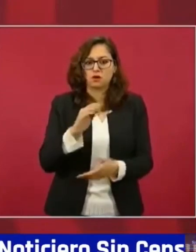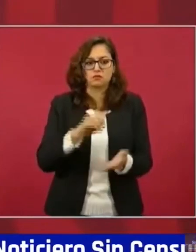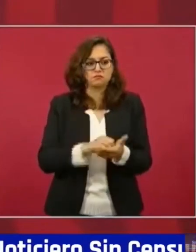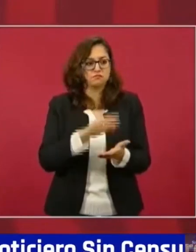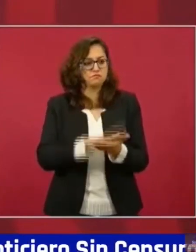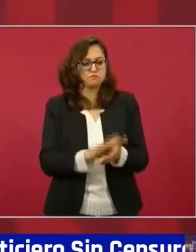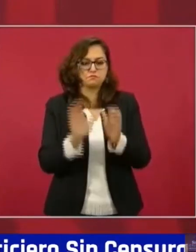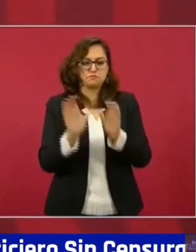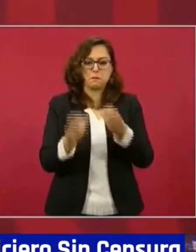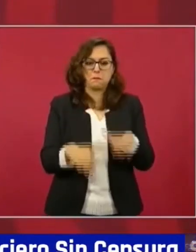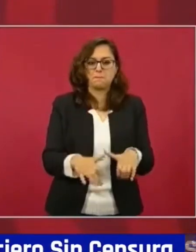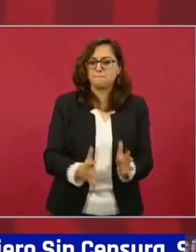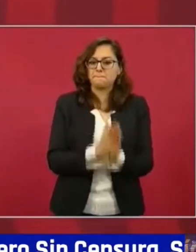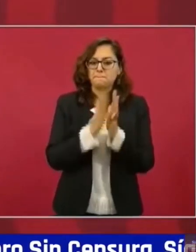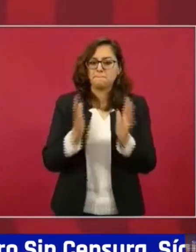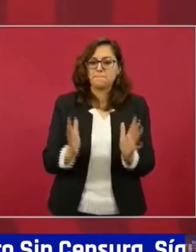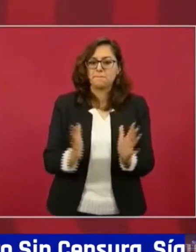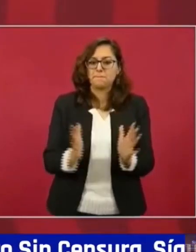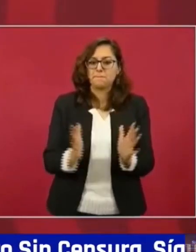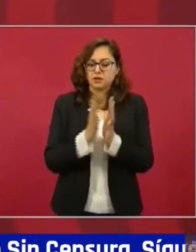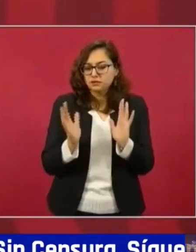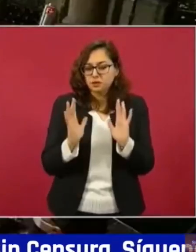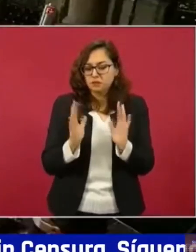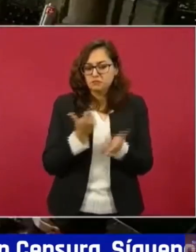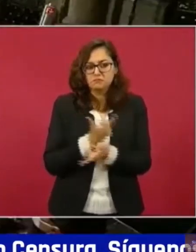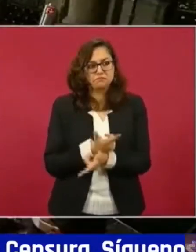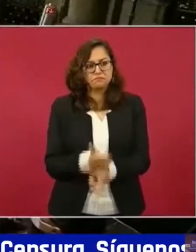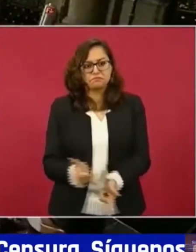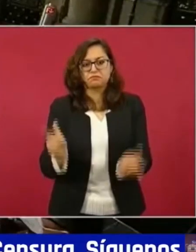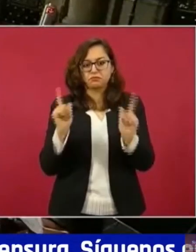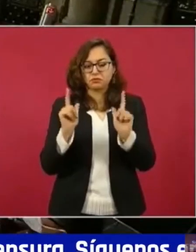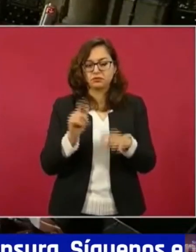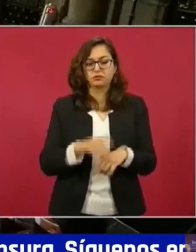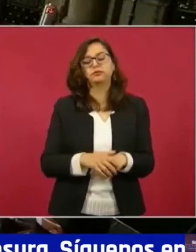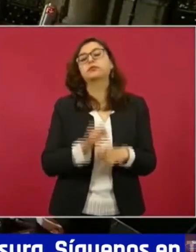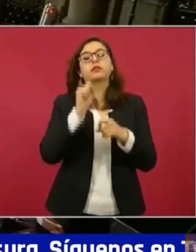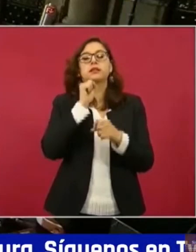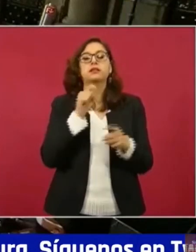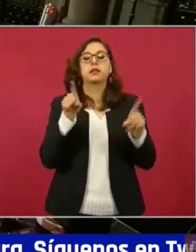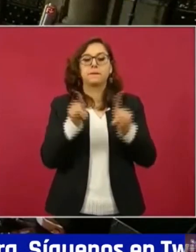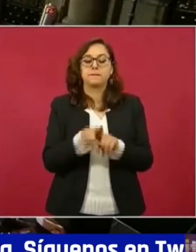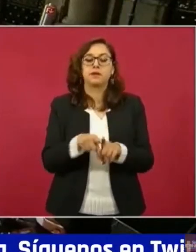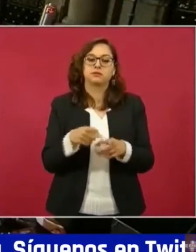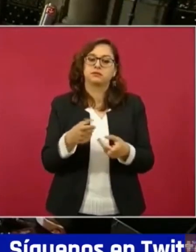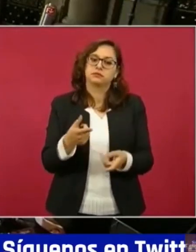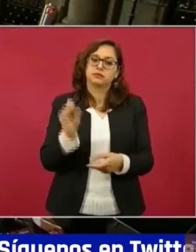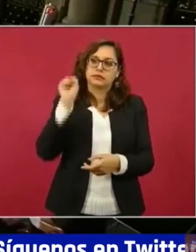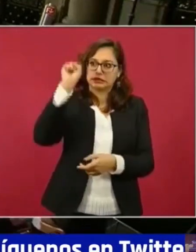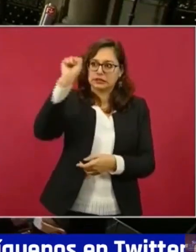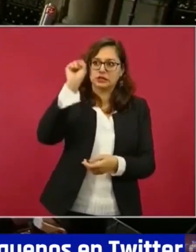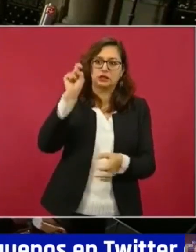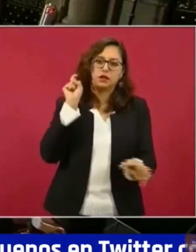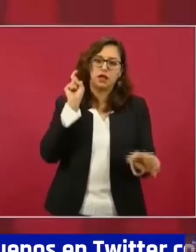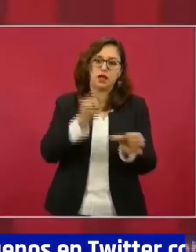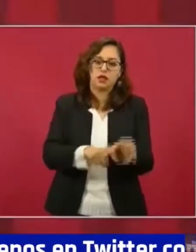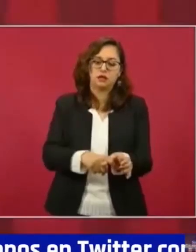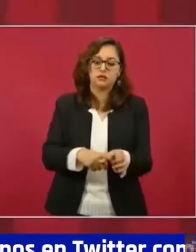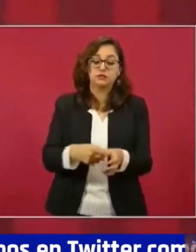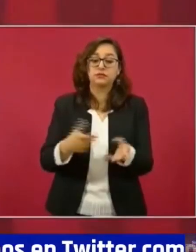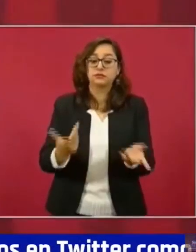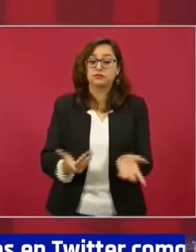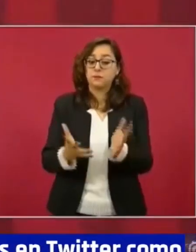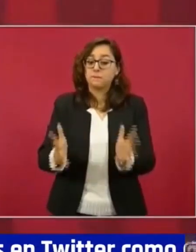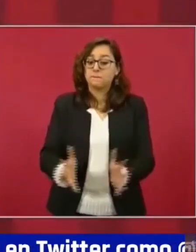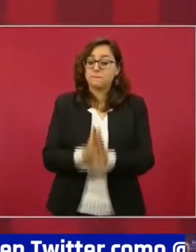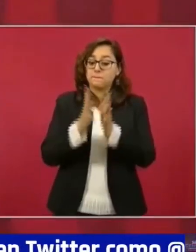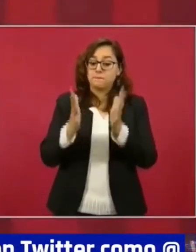registrar. Hay que, por supuesto, también pertenecer al sindicato. El piso parejo